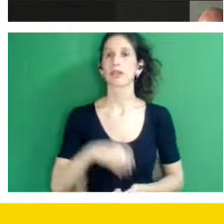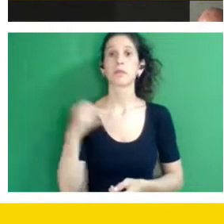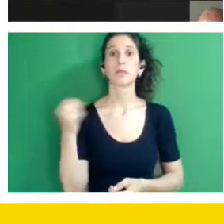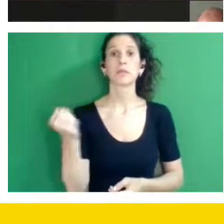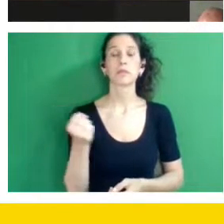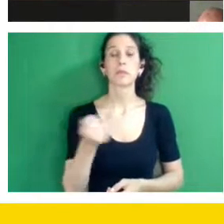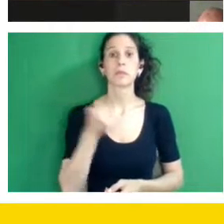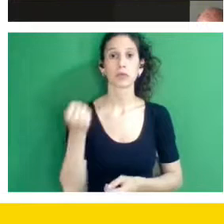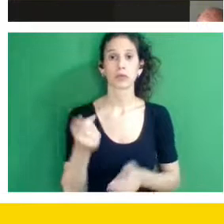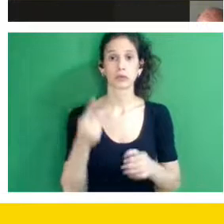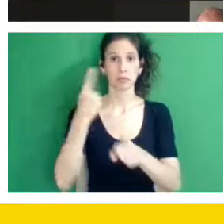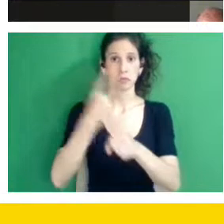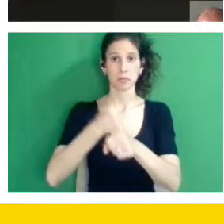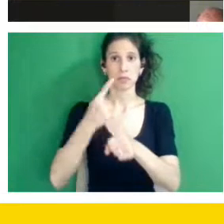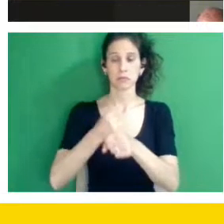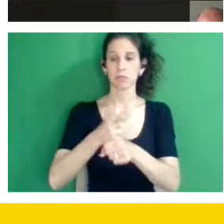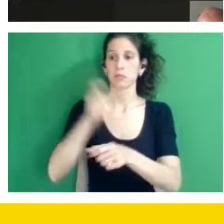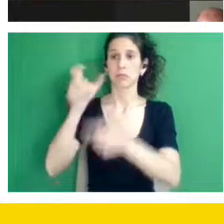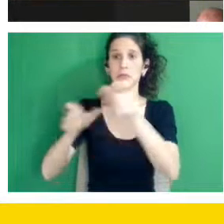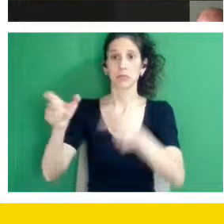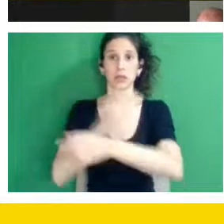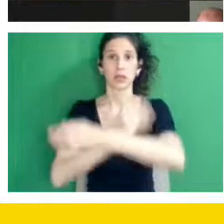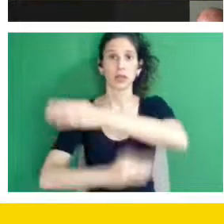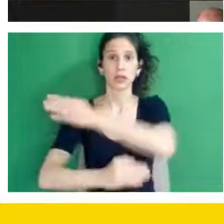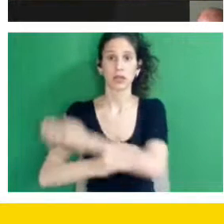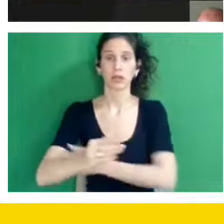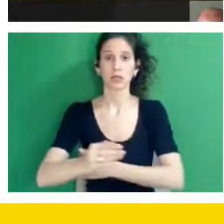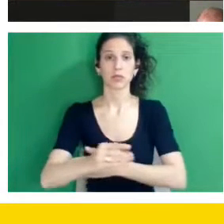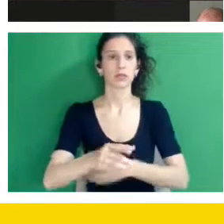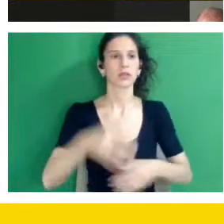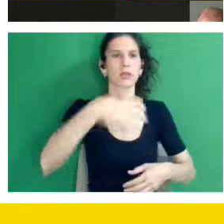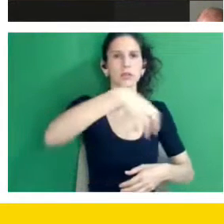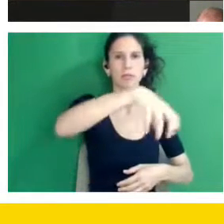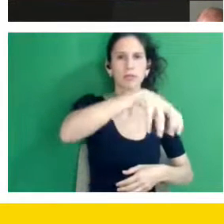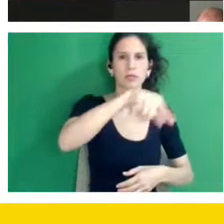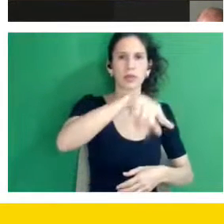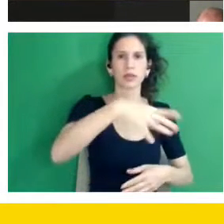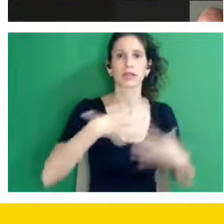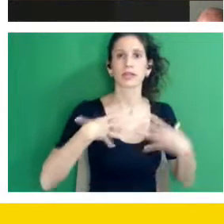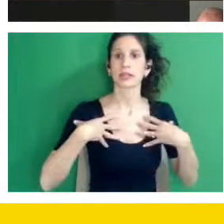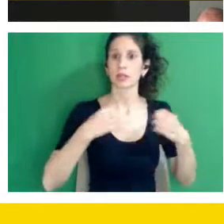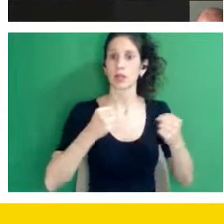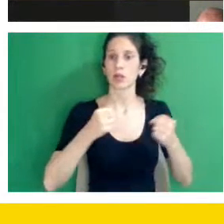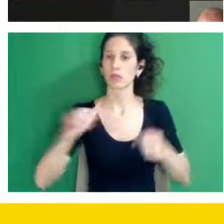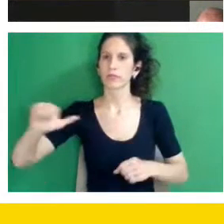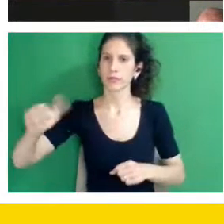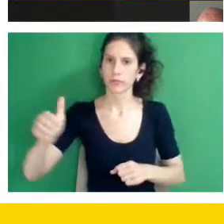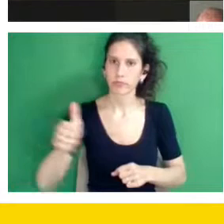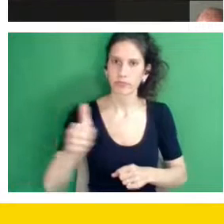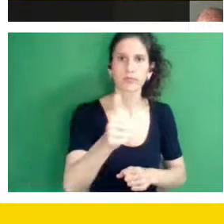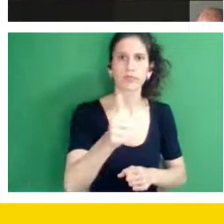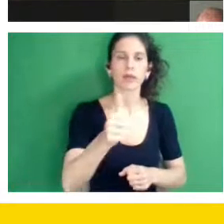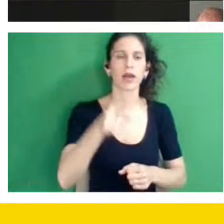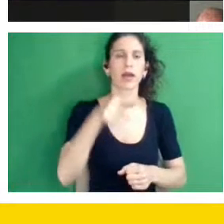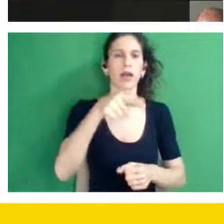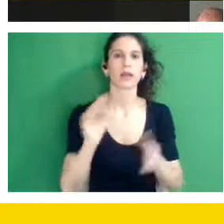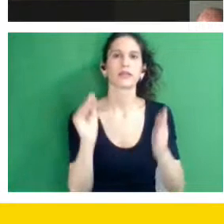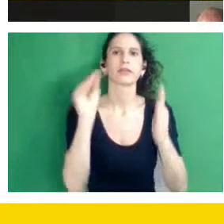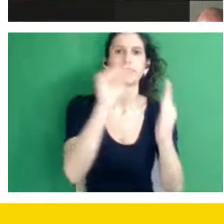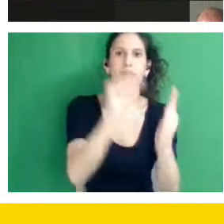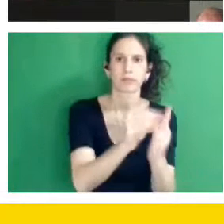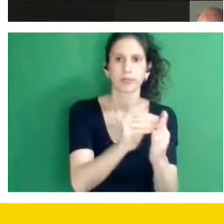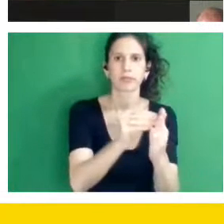por el sector salud. Esta obtención demanda tiempo y gastos, aunque el documento en sí